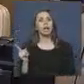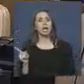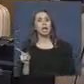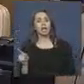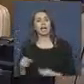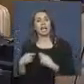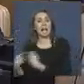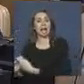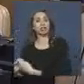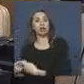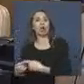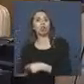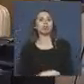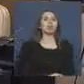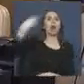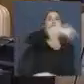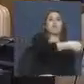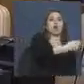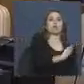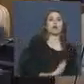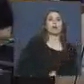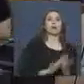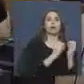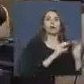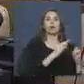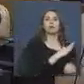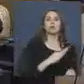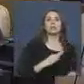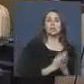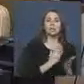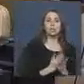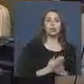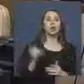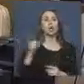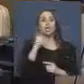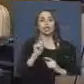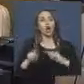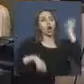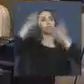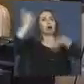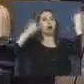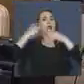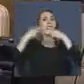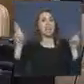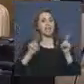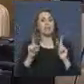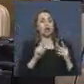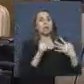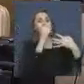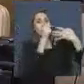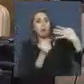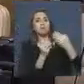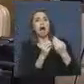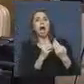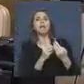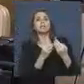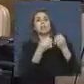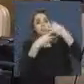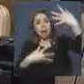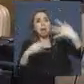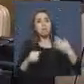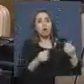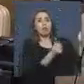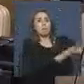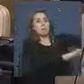que tiene que haber una mayor libertad para el uso de los recursos CEP, no libertinaje. Ellos mismos dicen, no, que nos demiliten, pero que nos amplíen el campo